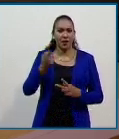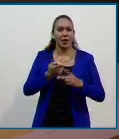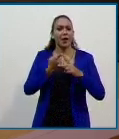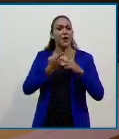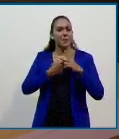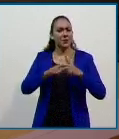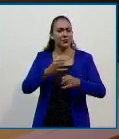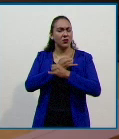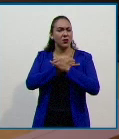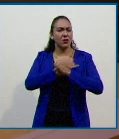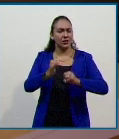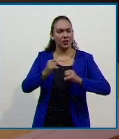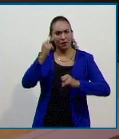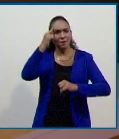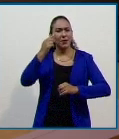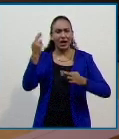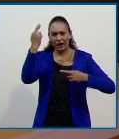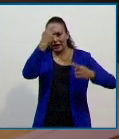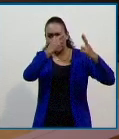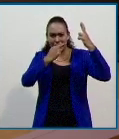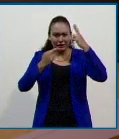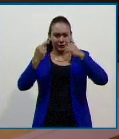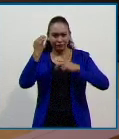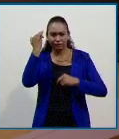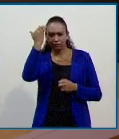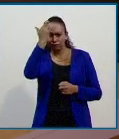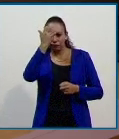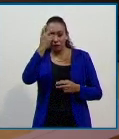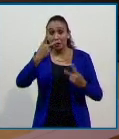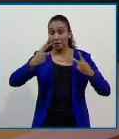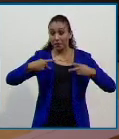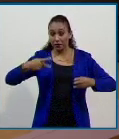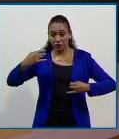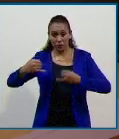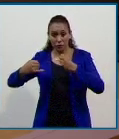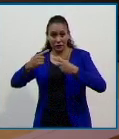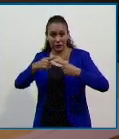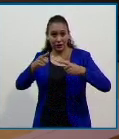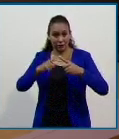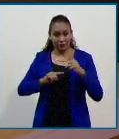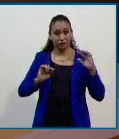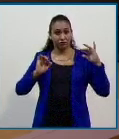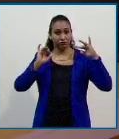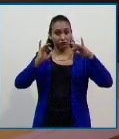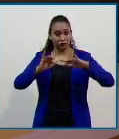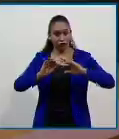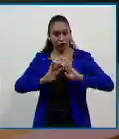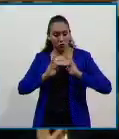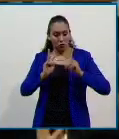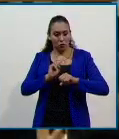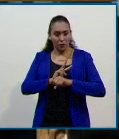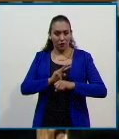de análisis de la reforma judicial en las que participaron las y los integrantes de la Judicatura.